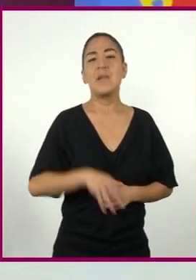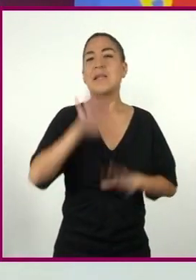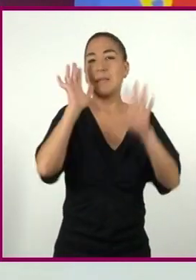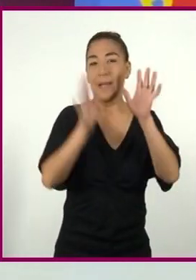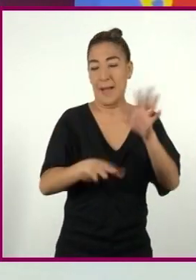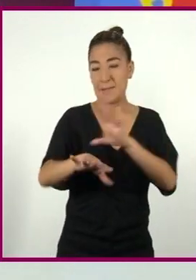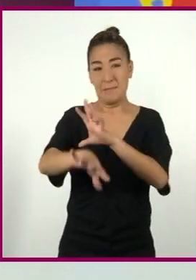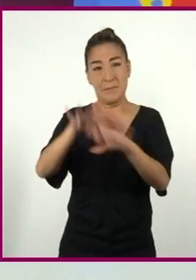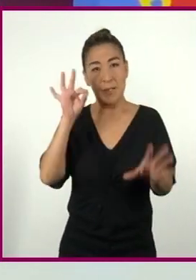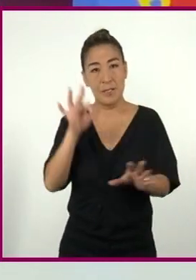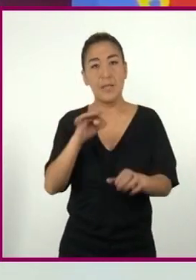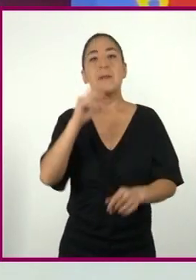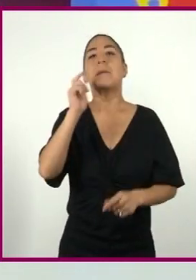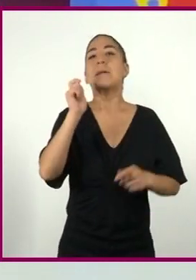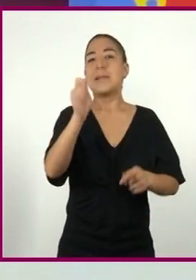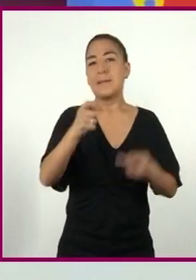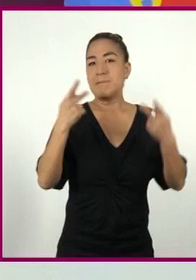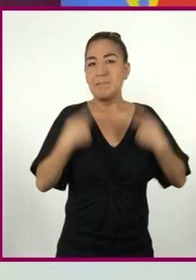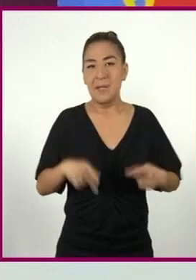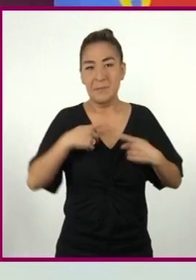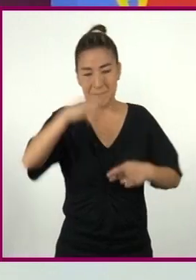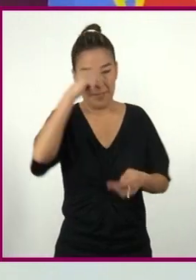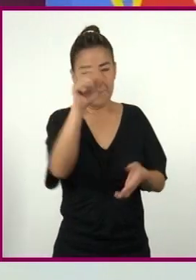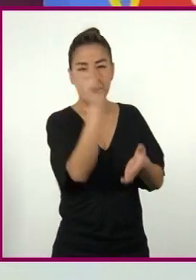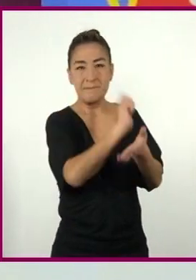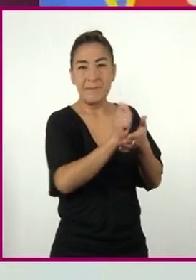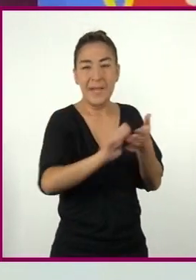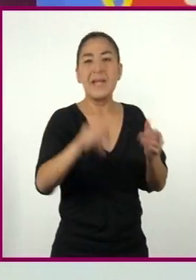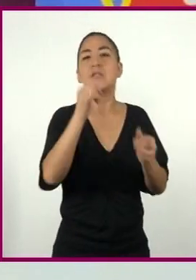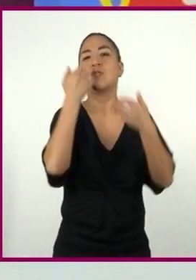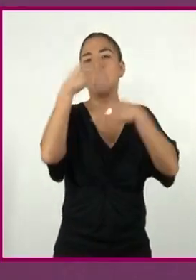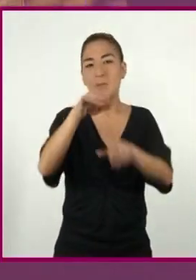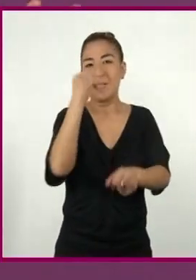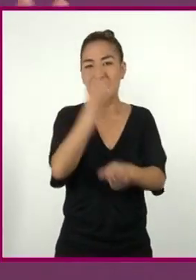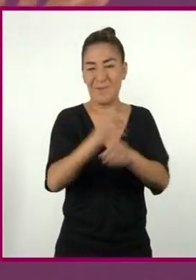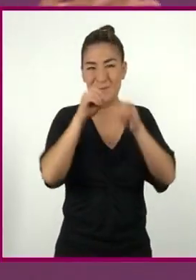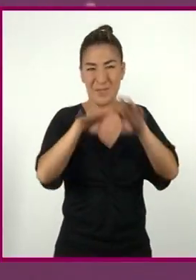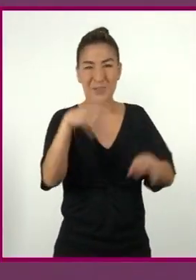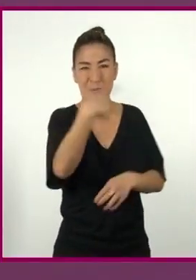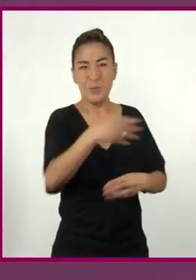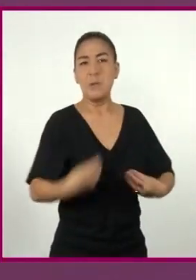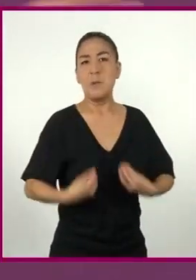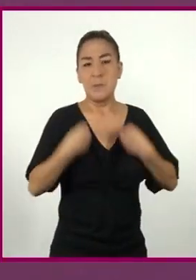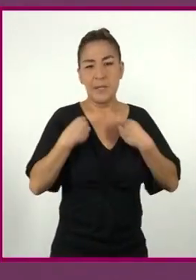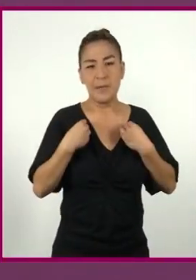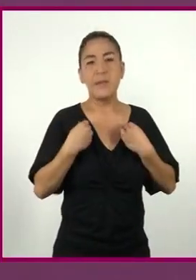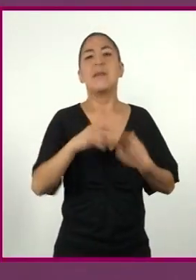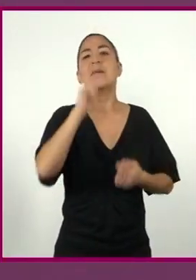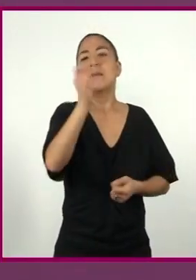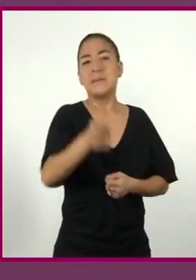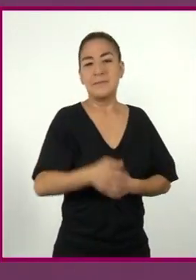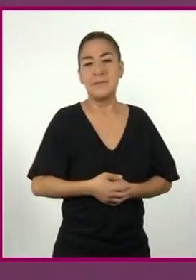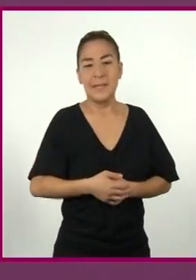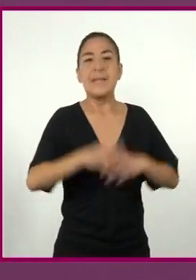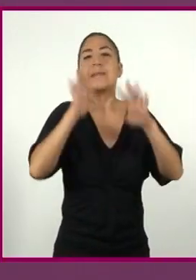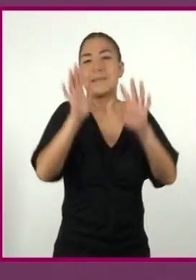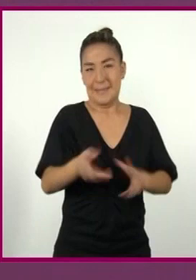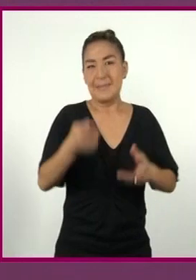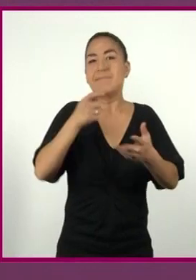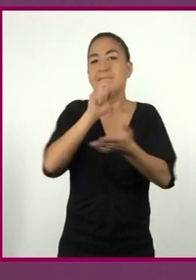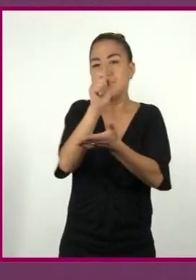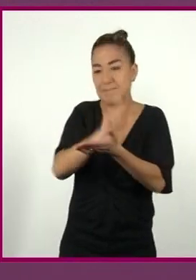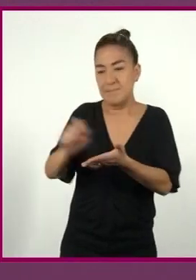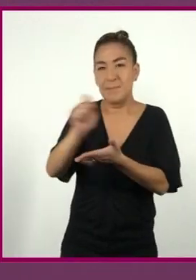escogido un personaje y hemos recopilado información de su vida, Ahora corresponde redactar una